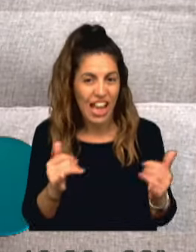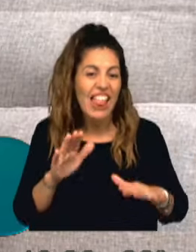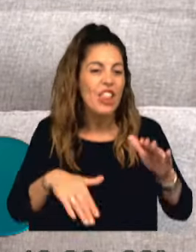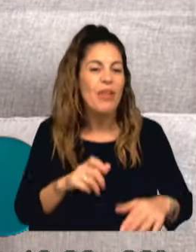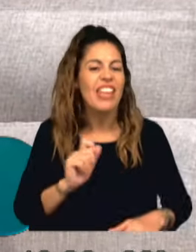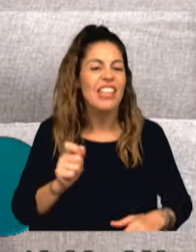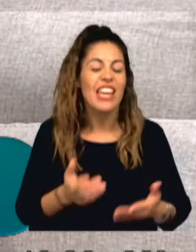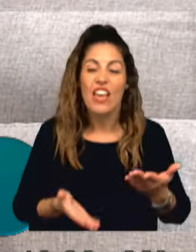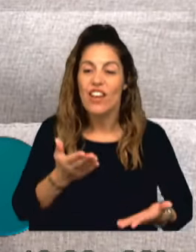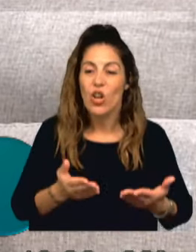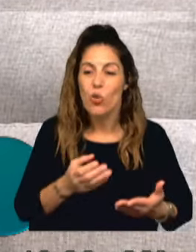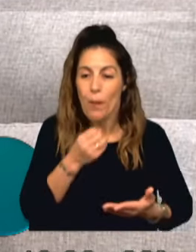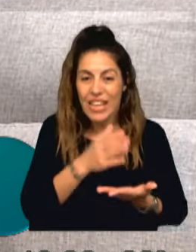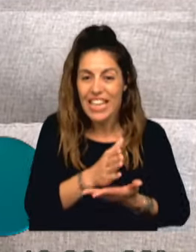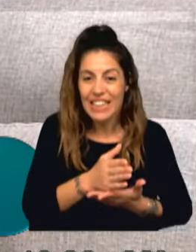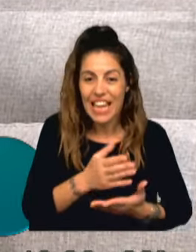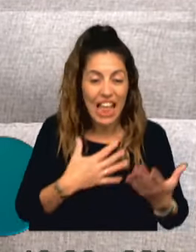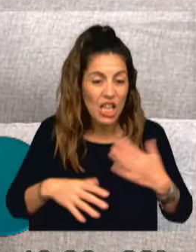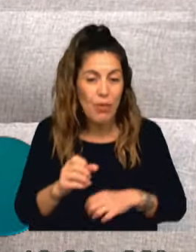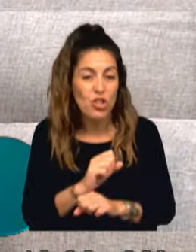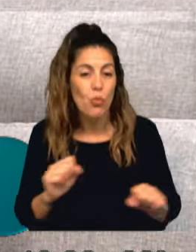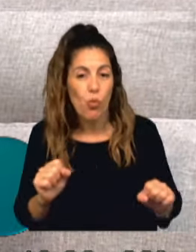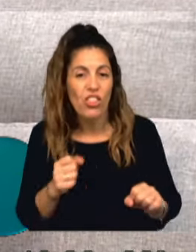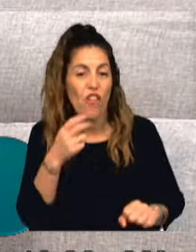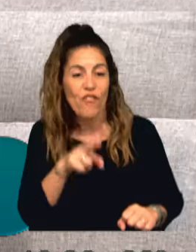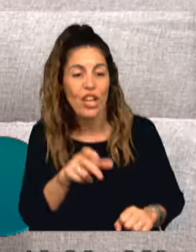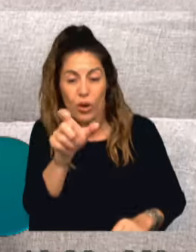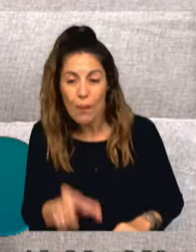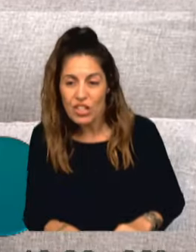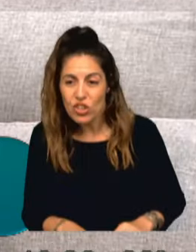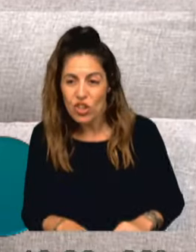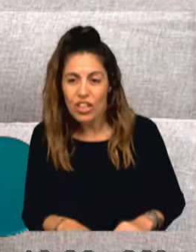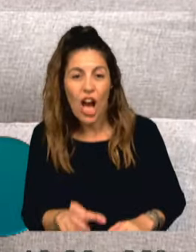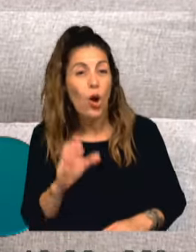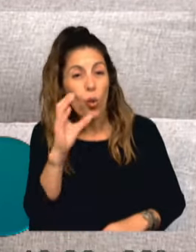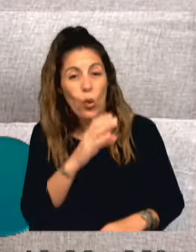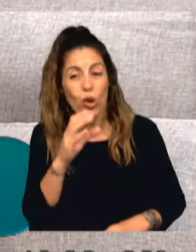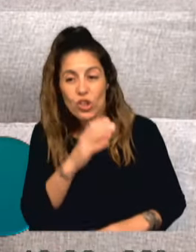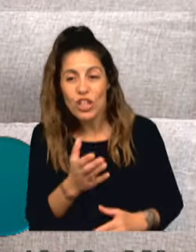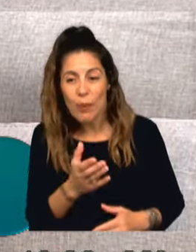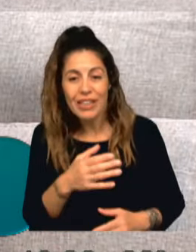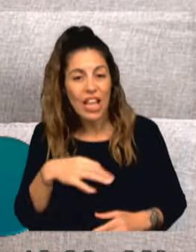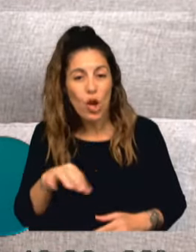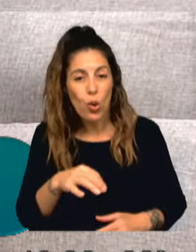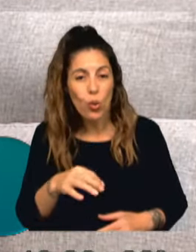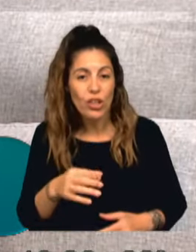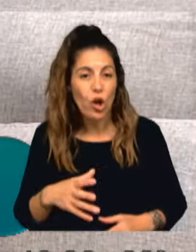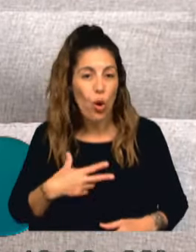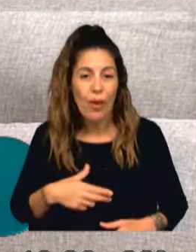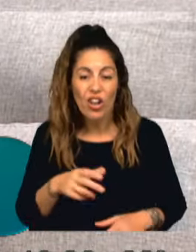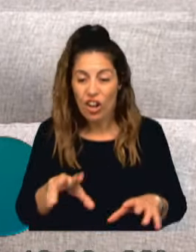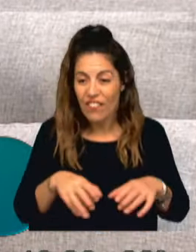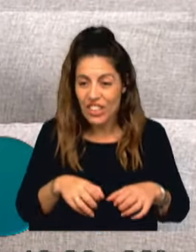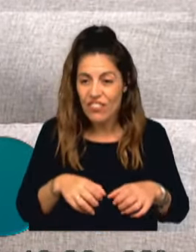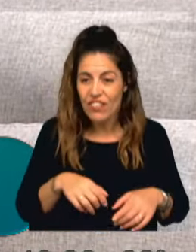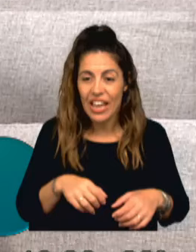de quién evalúe ese bienestar animal o sea yo puedo pasar y ver a una persona que curiosamente somos la única especie más o menos que vive en sociedad que